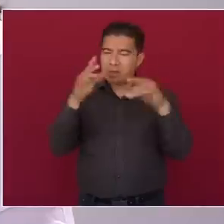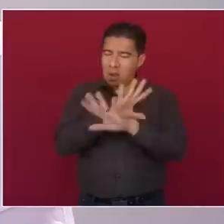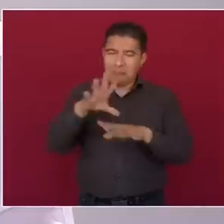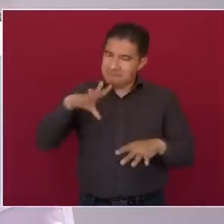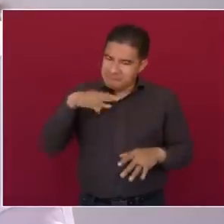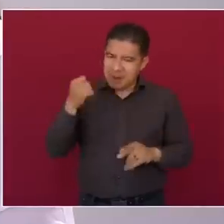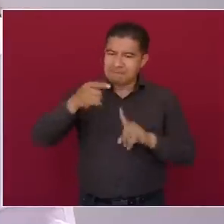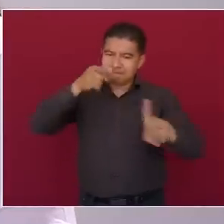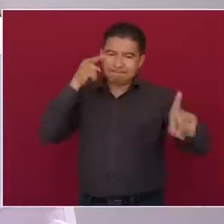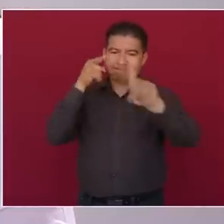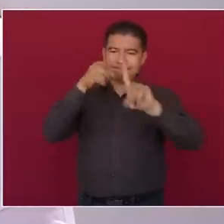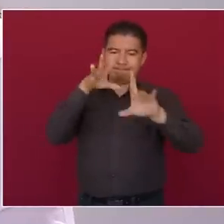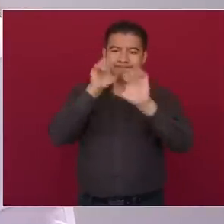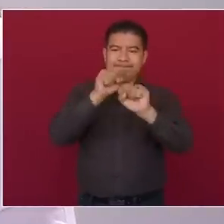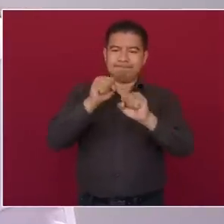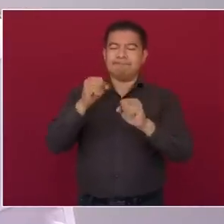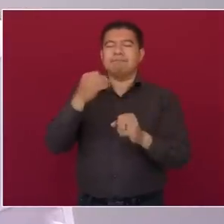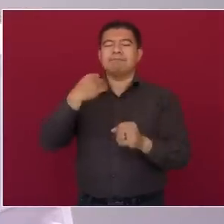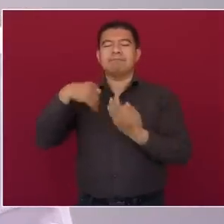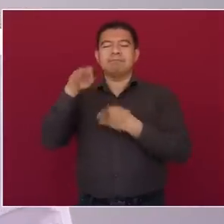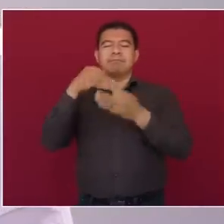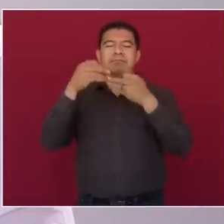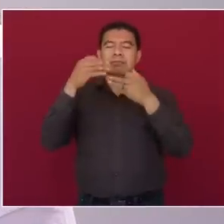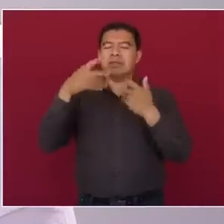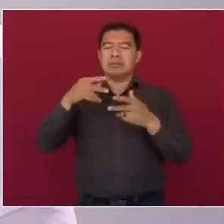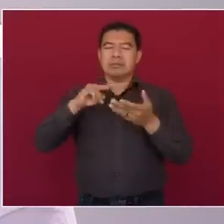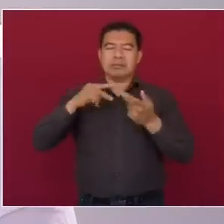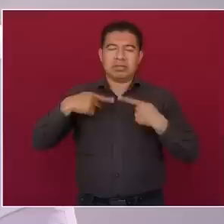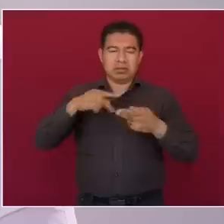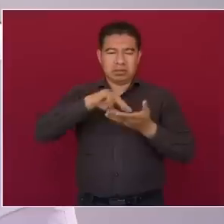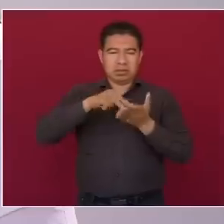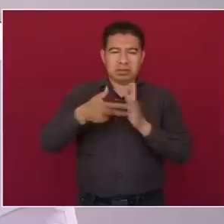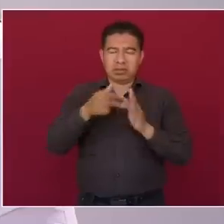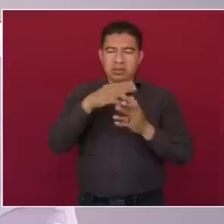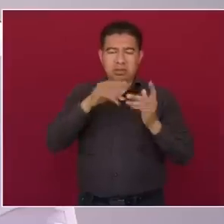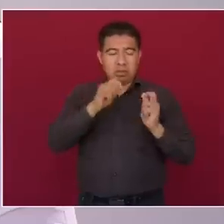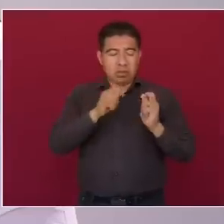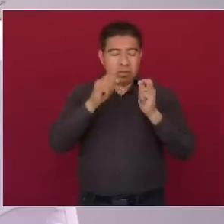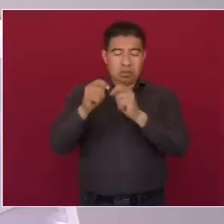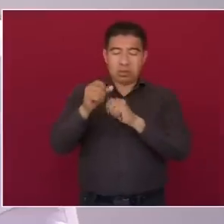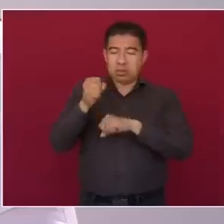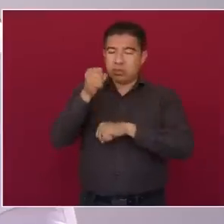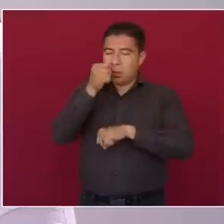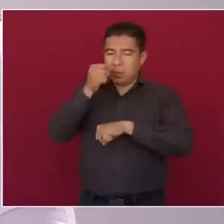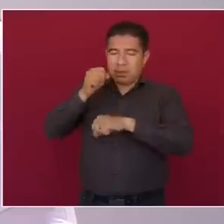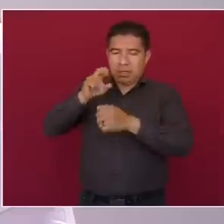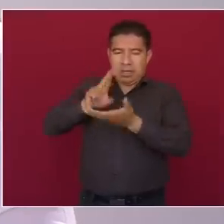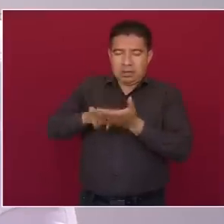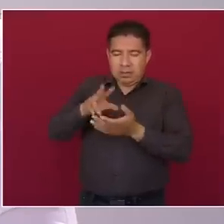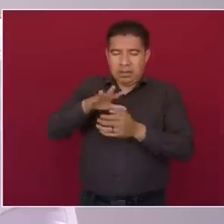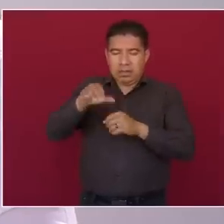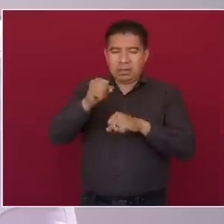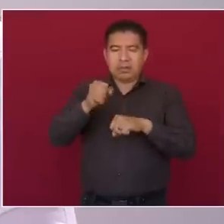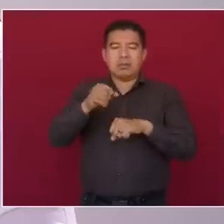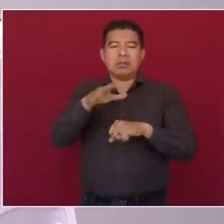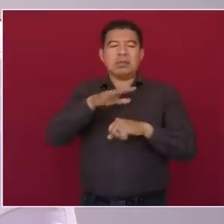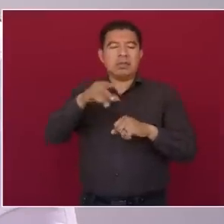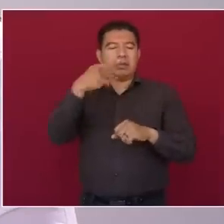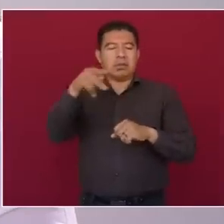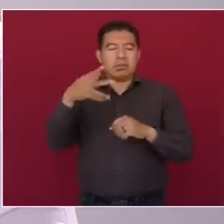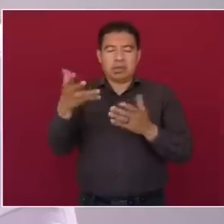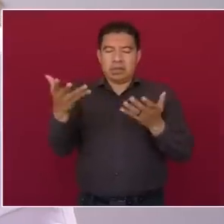y agradecimiento a todos los ingenieros de la Subdirección de Proyectos de Pemex, del IMP, de todas las